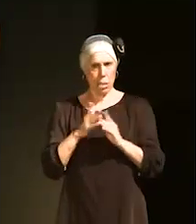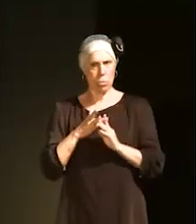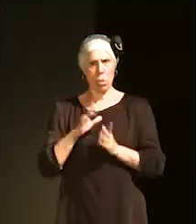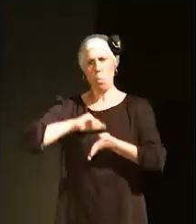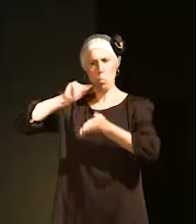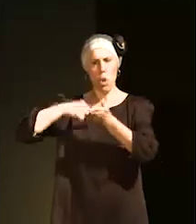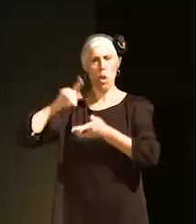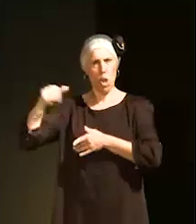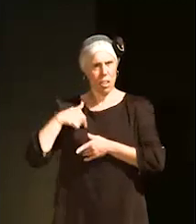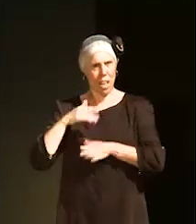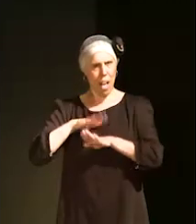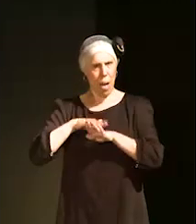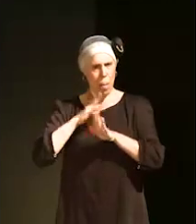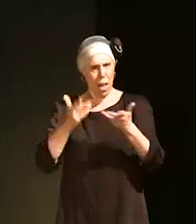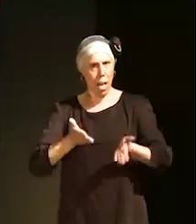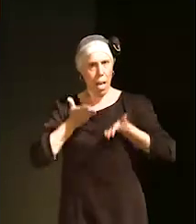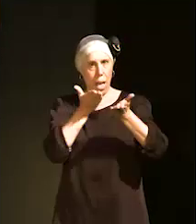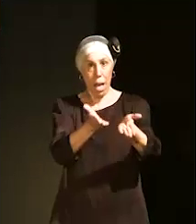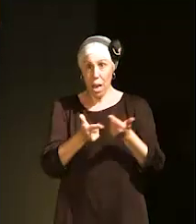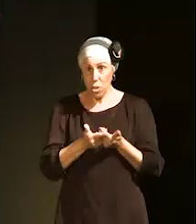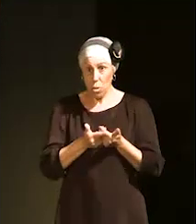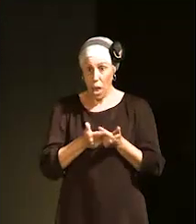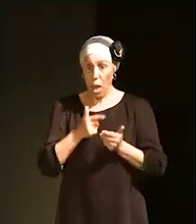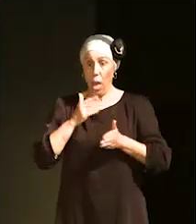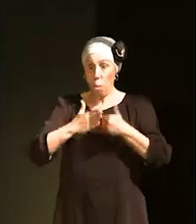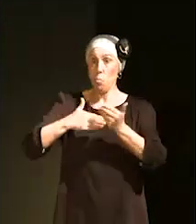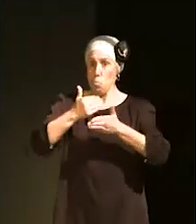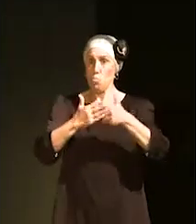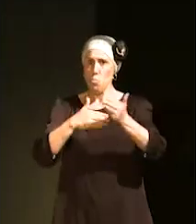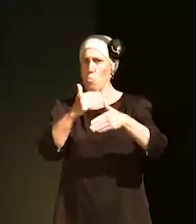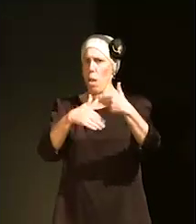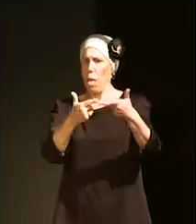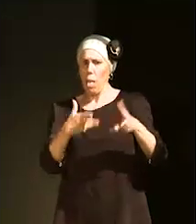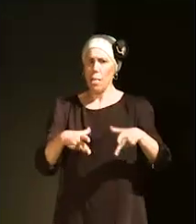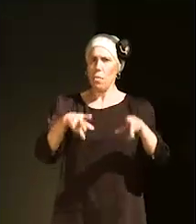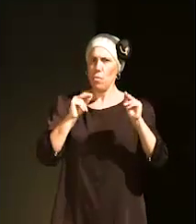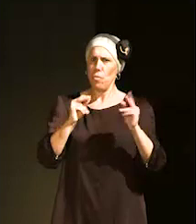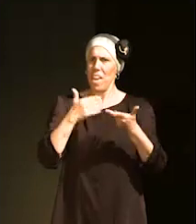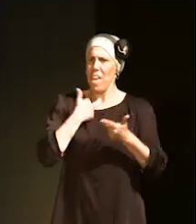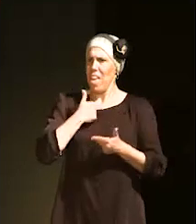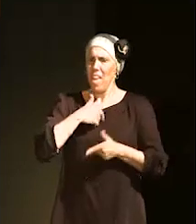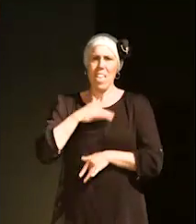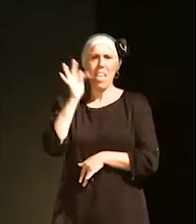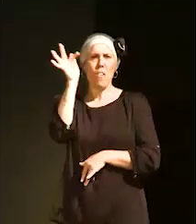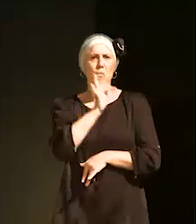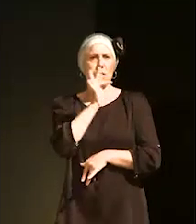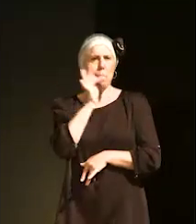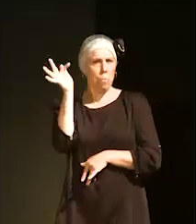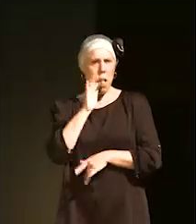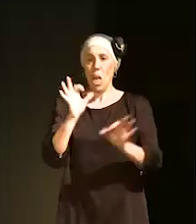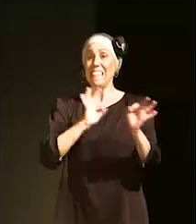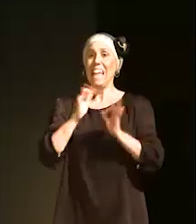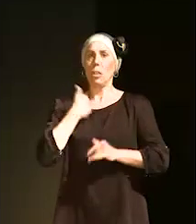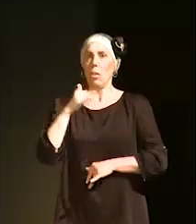por haití y que después de ese proceso cuando ya habían filmado una de las primeras obras